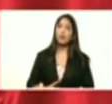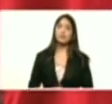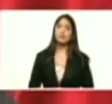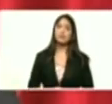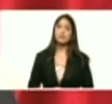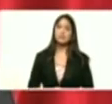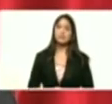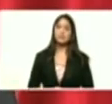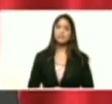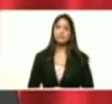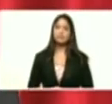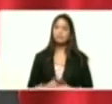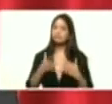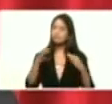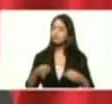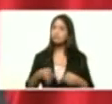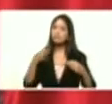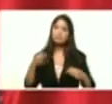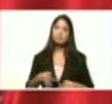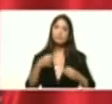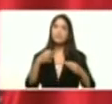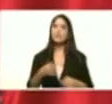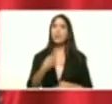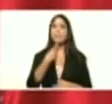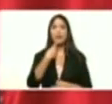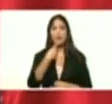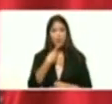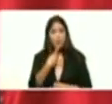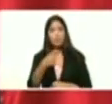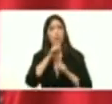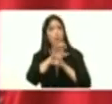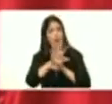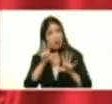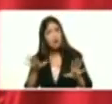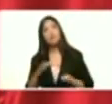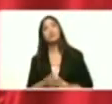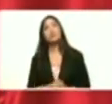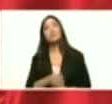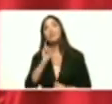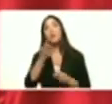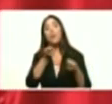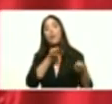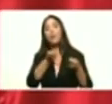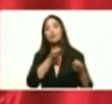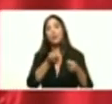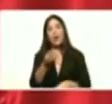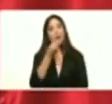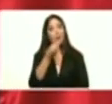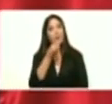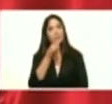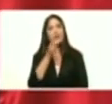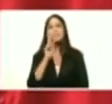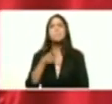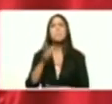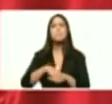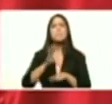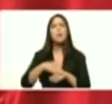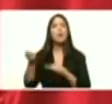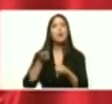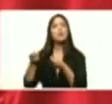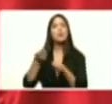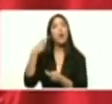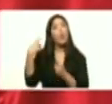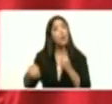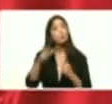y Kissinger, siempre lo dijo, mucha claridad, hay que controlar los alimentos, para controlar a la